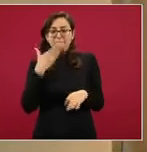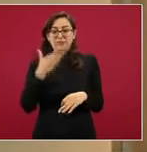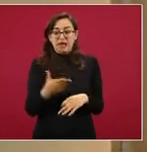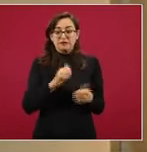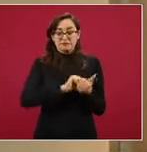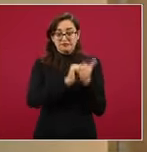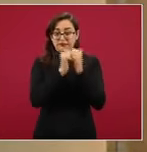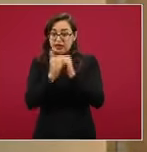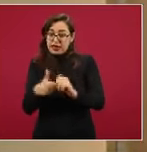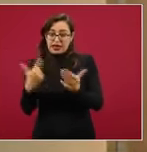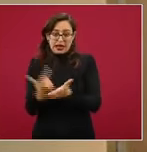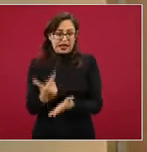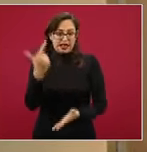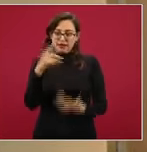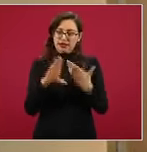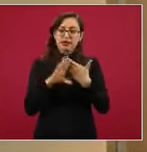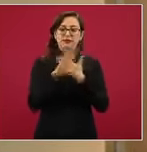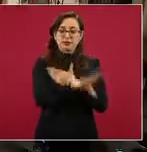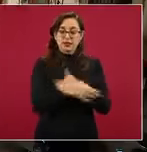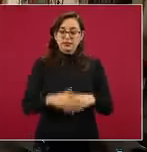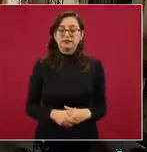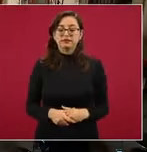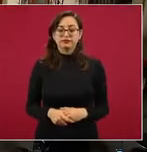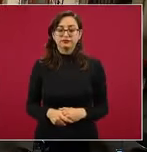evitar mayores complicaciones.